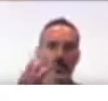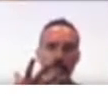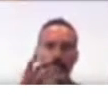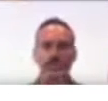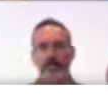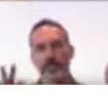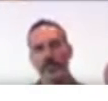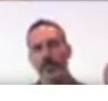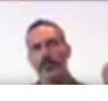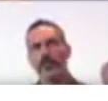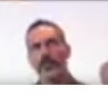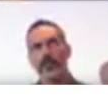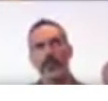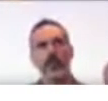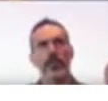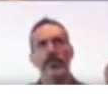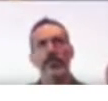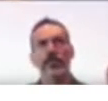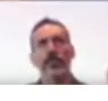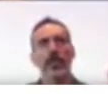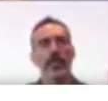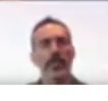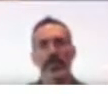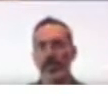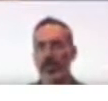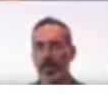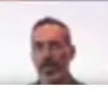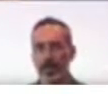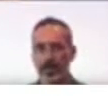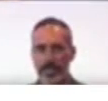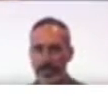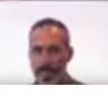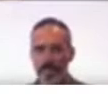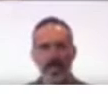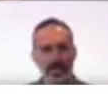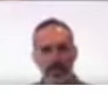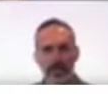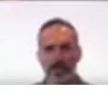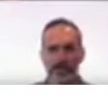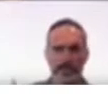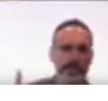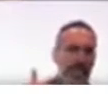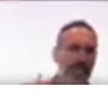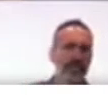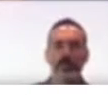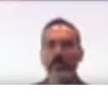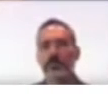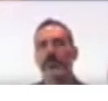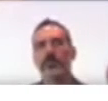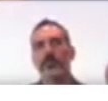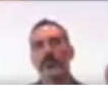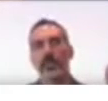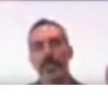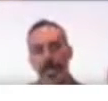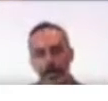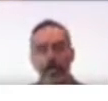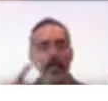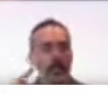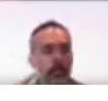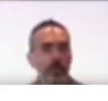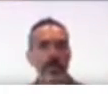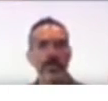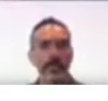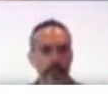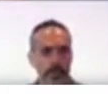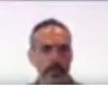40-45% de los índices delictivos ocurren en la zona conurbada. Y por tanto tenemos que